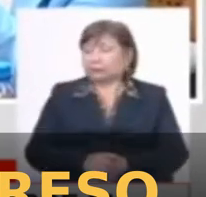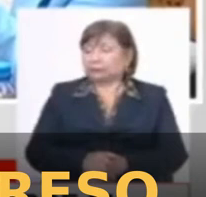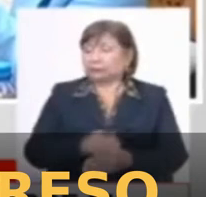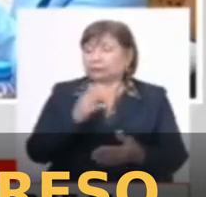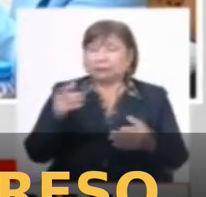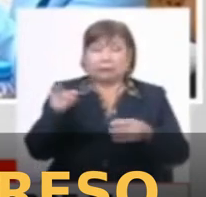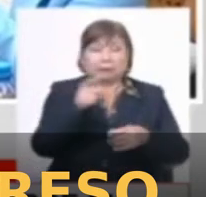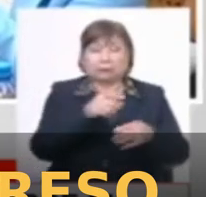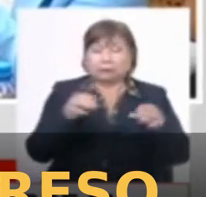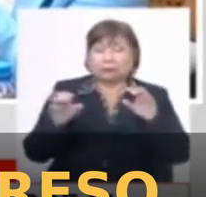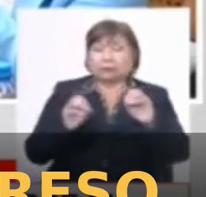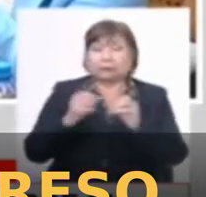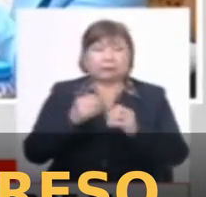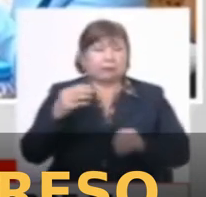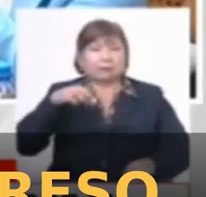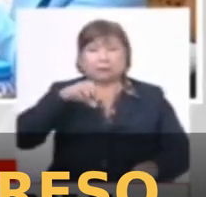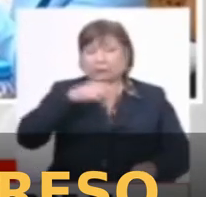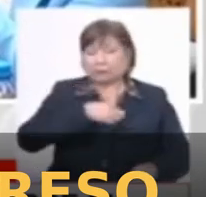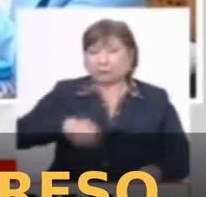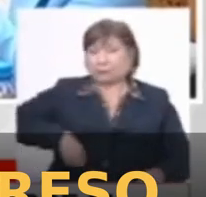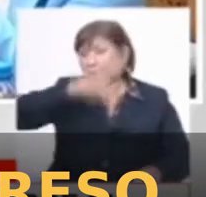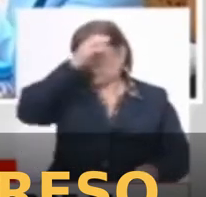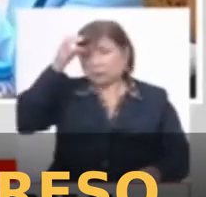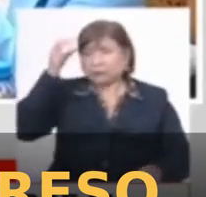al accionar de José Pedro Castillo Terrones,